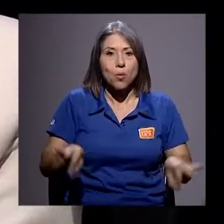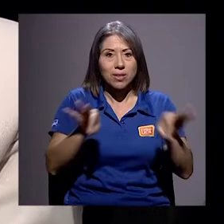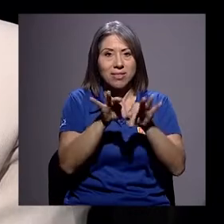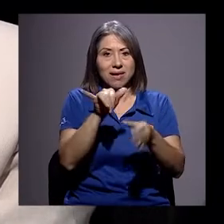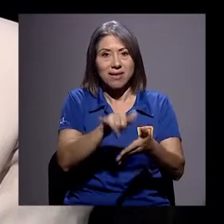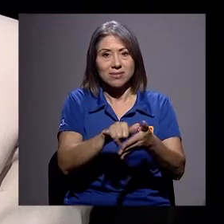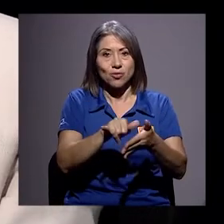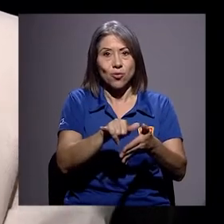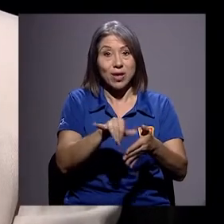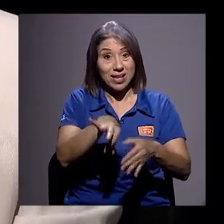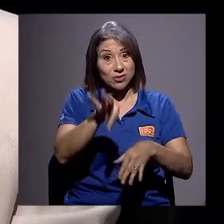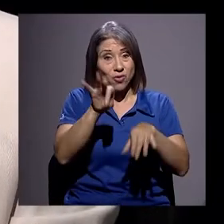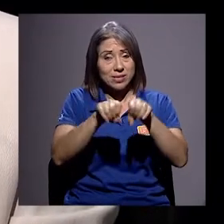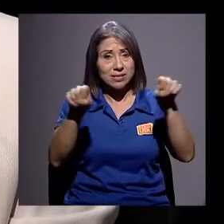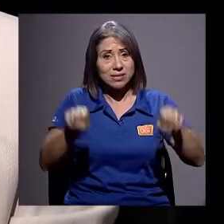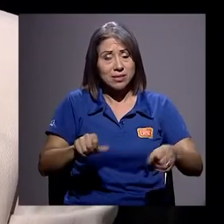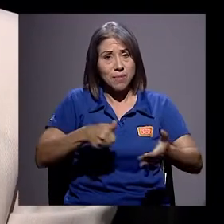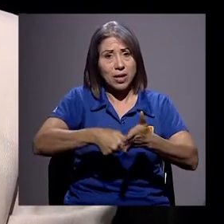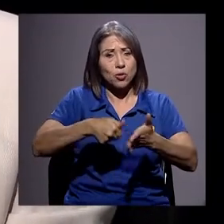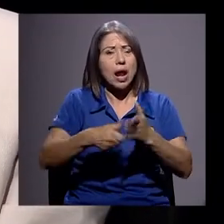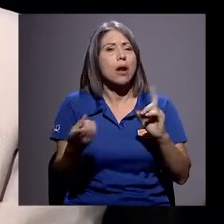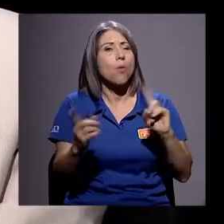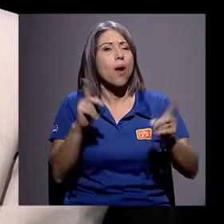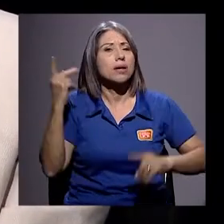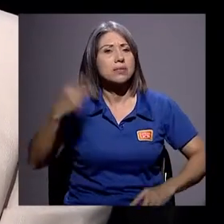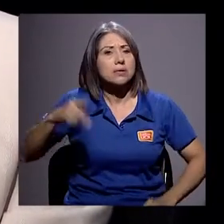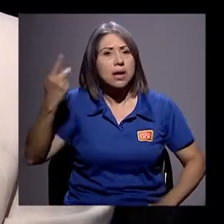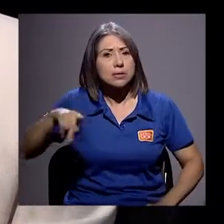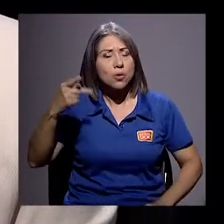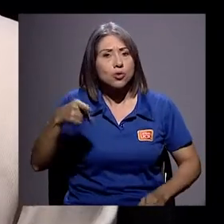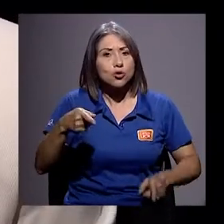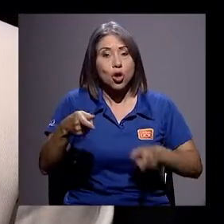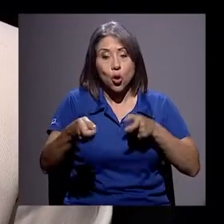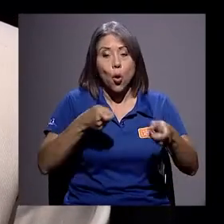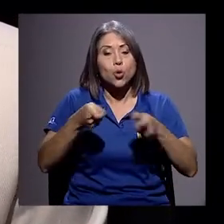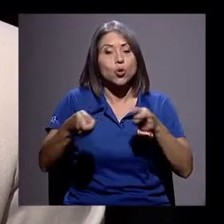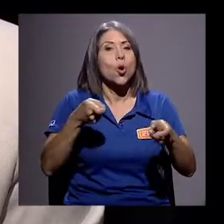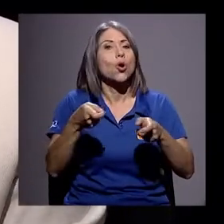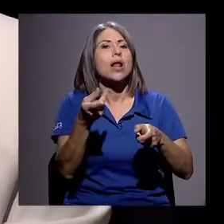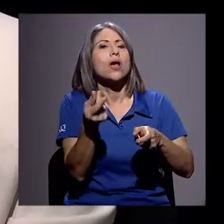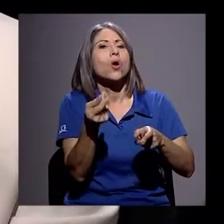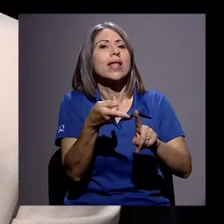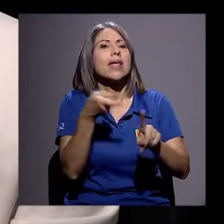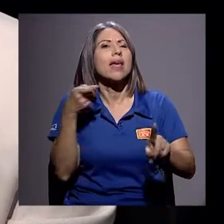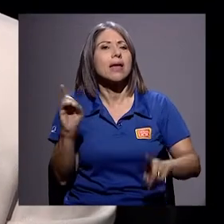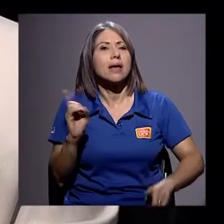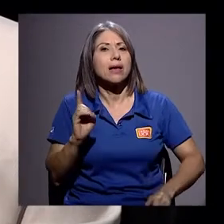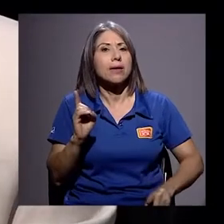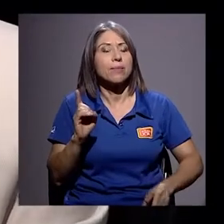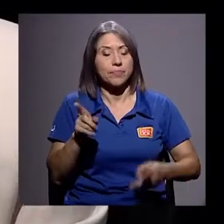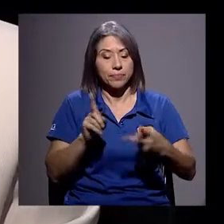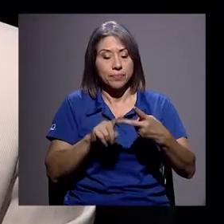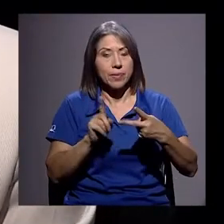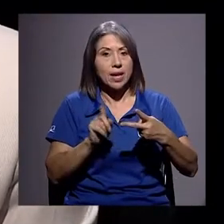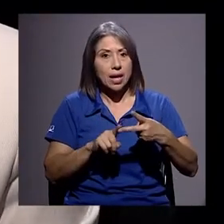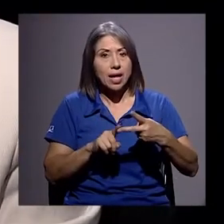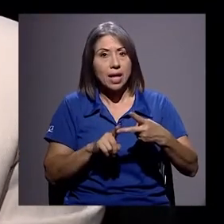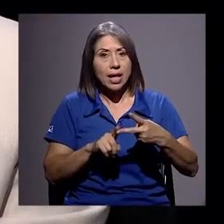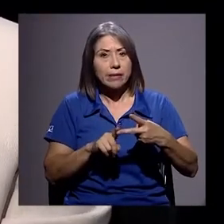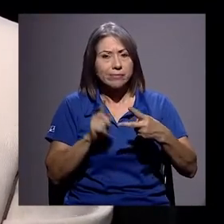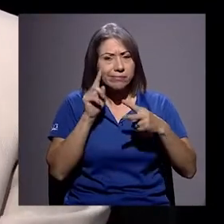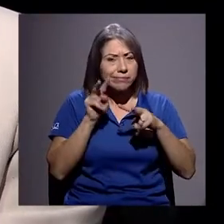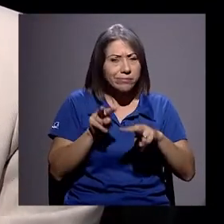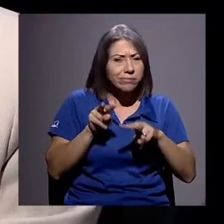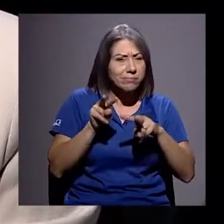que en riesgos puede traer el control del origen de los fondos el seguirle la pista